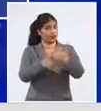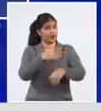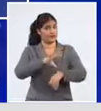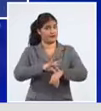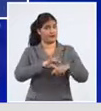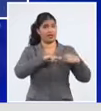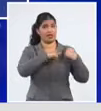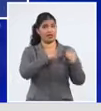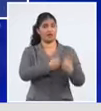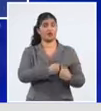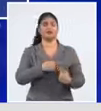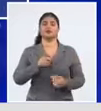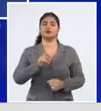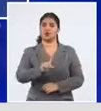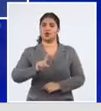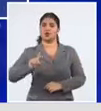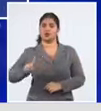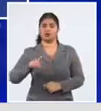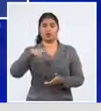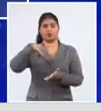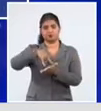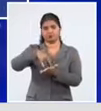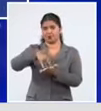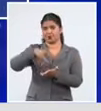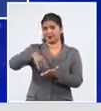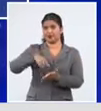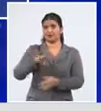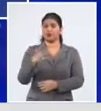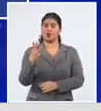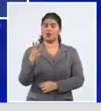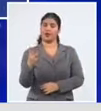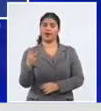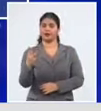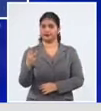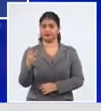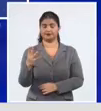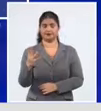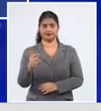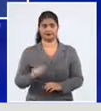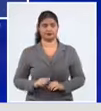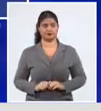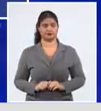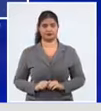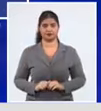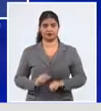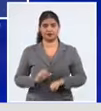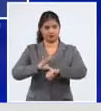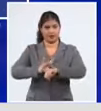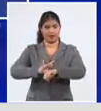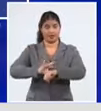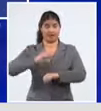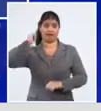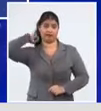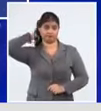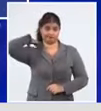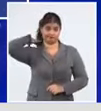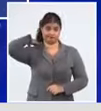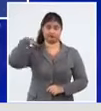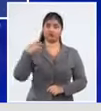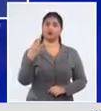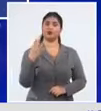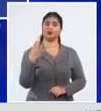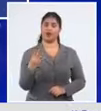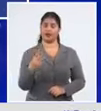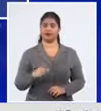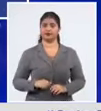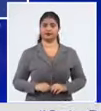en 11. La obesidad, 4 de los fallecidos. La enfermedad pulmonar obstructiva crónica, 4. El